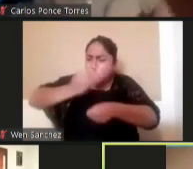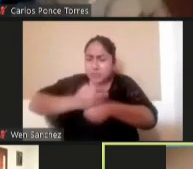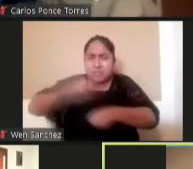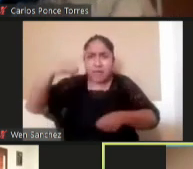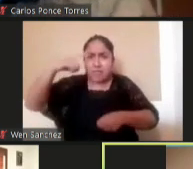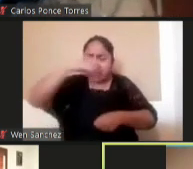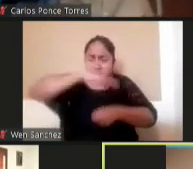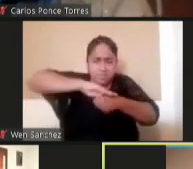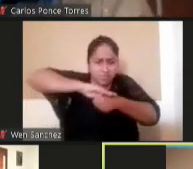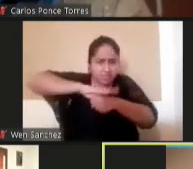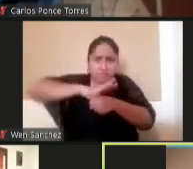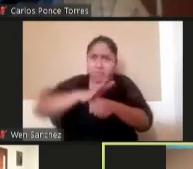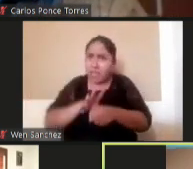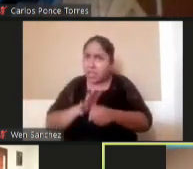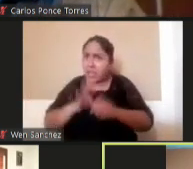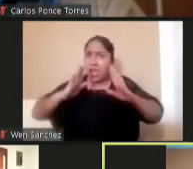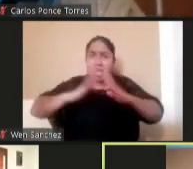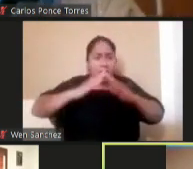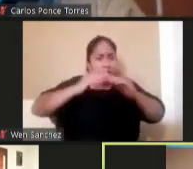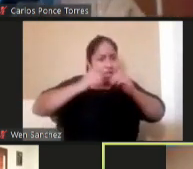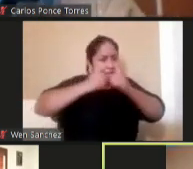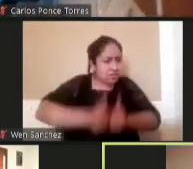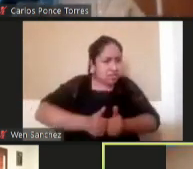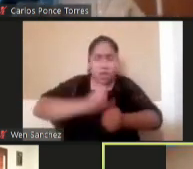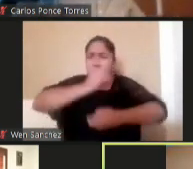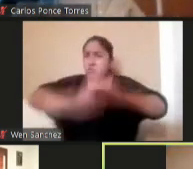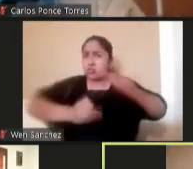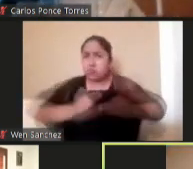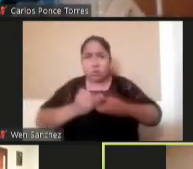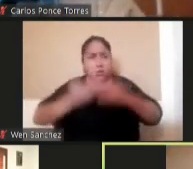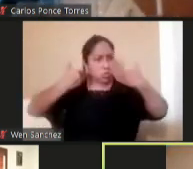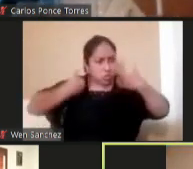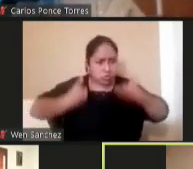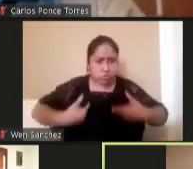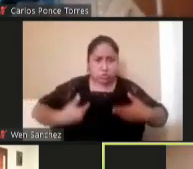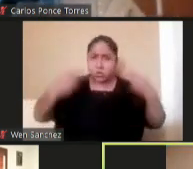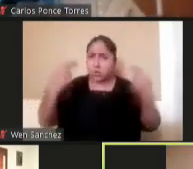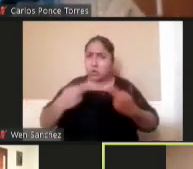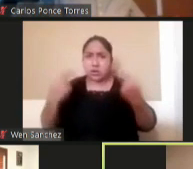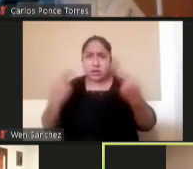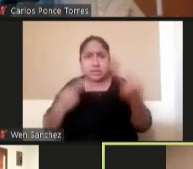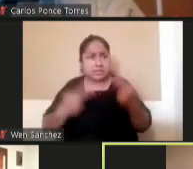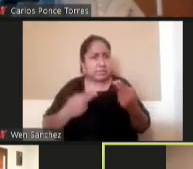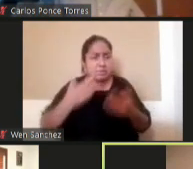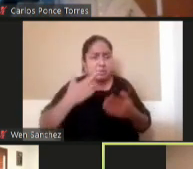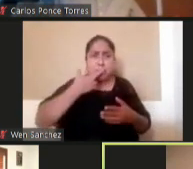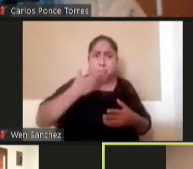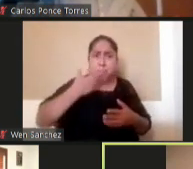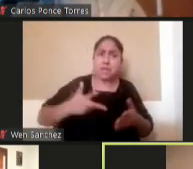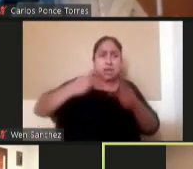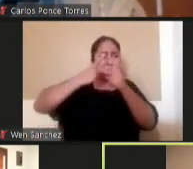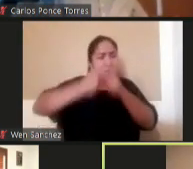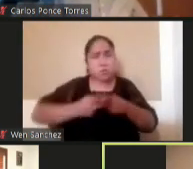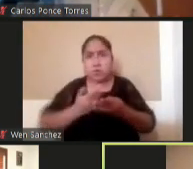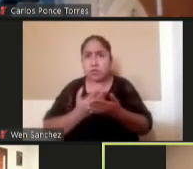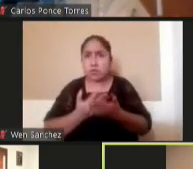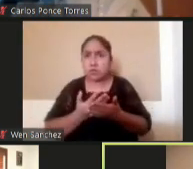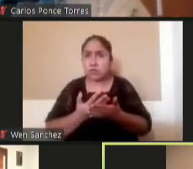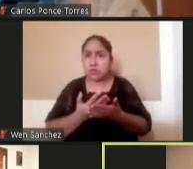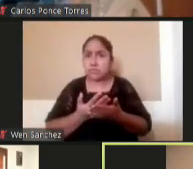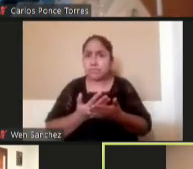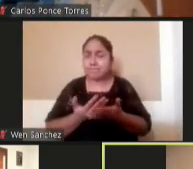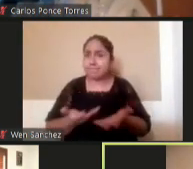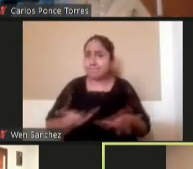y que tenía que tener consideración en eso. Entonces, como ciudadanos resaltamos la necesidad de la mejoría en